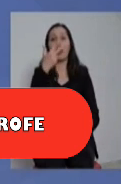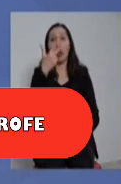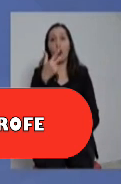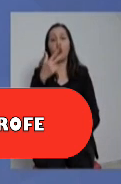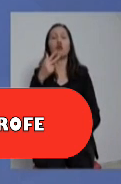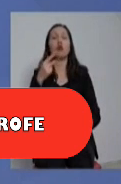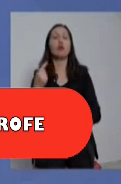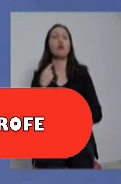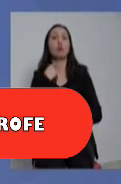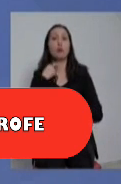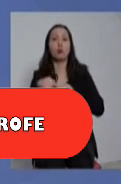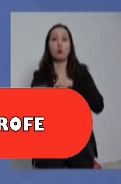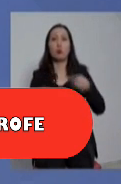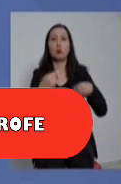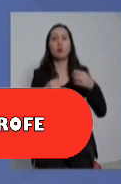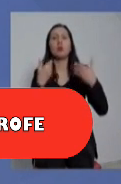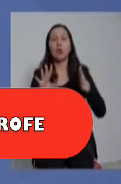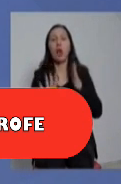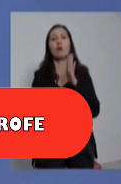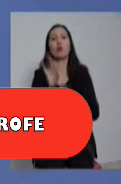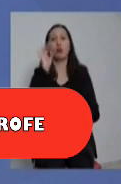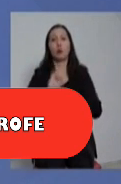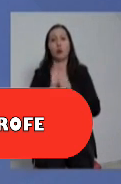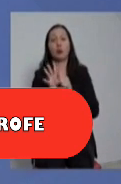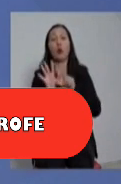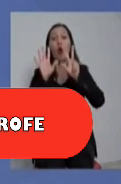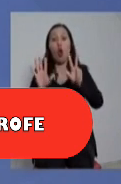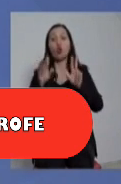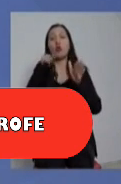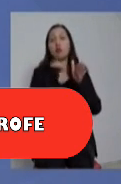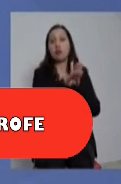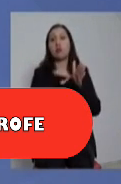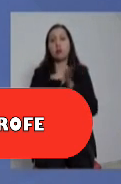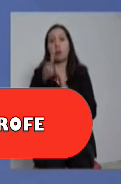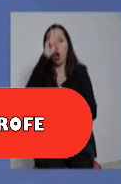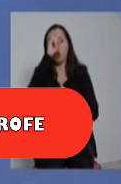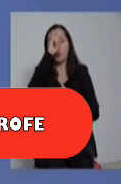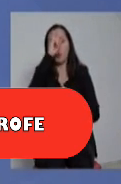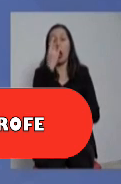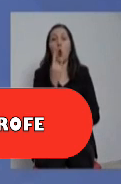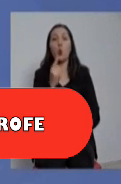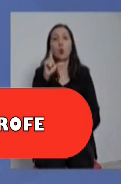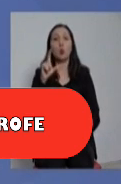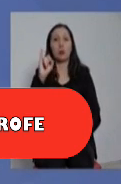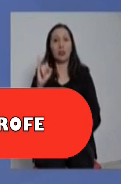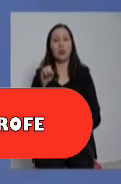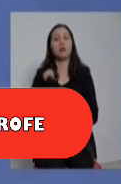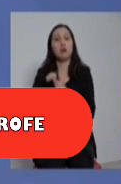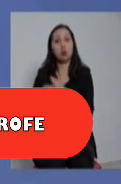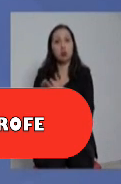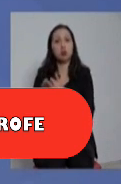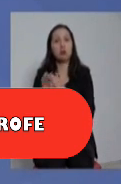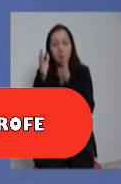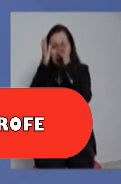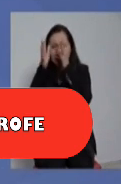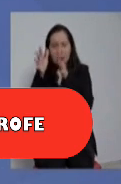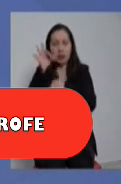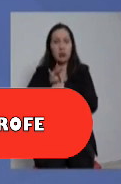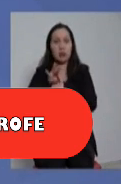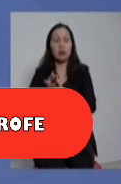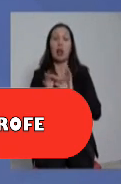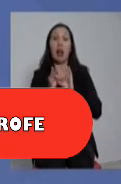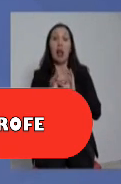238 contagios comprobados. 8 pacientes hospitalizados en unidades de pacientes críticos. Y